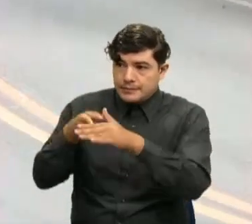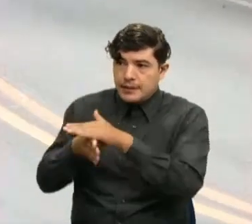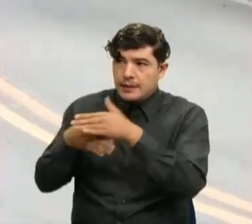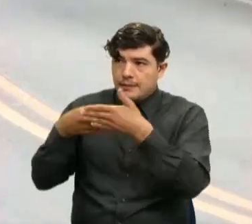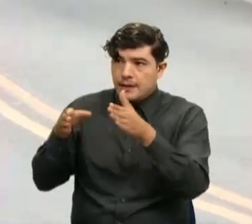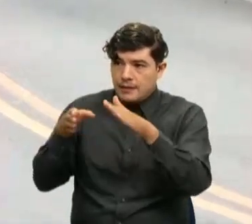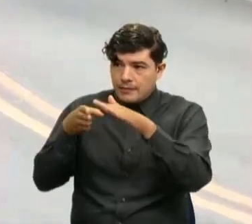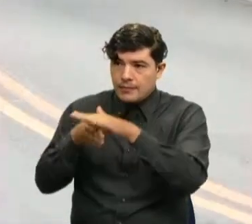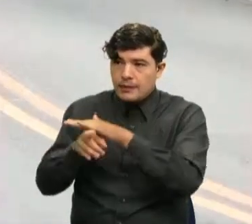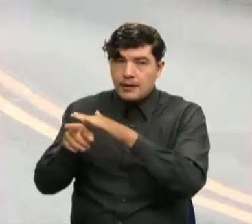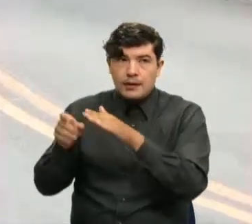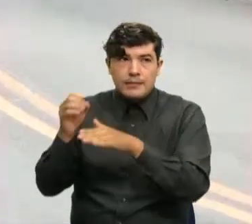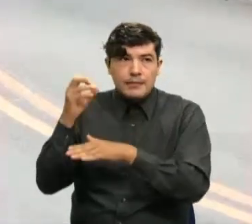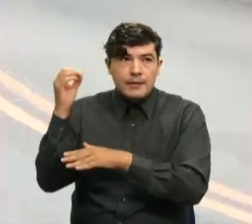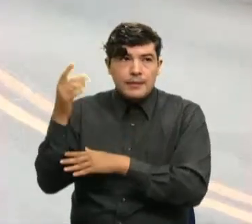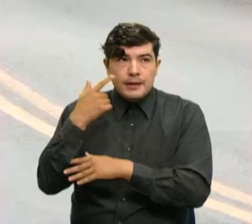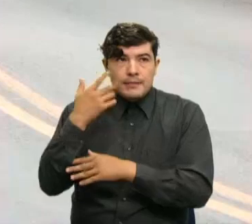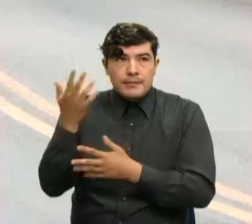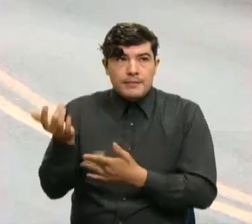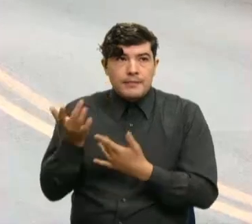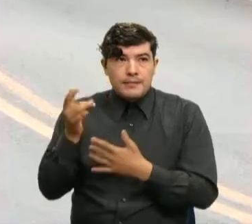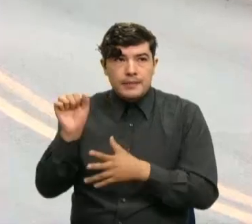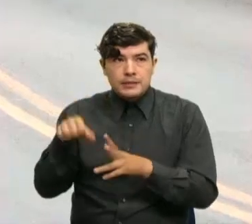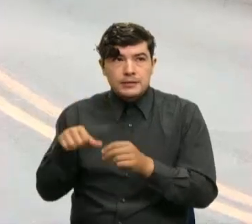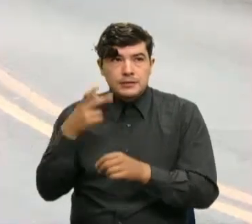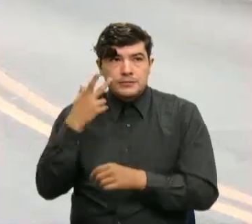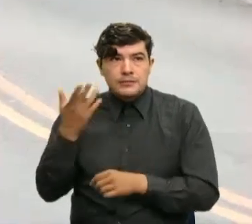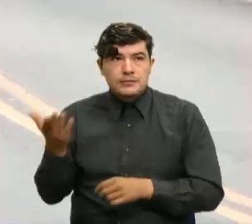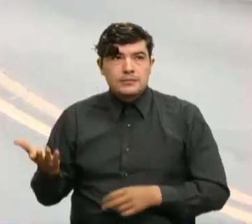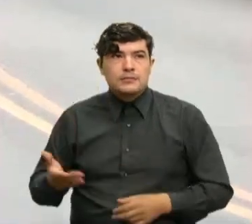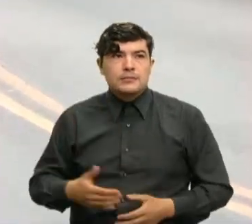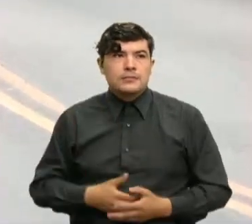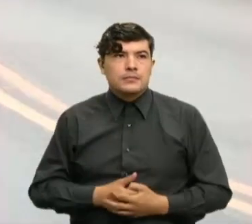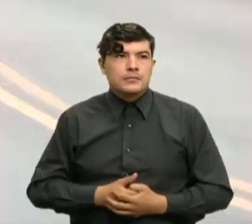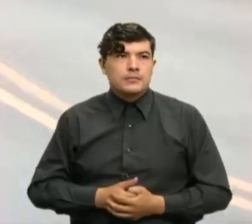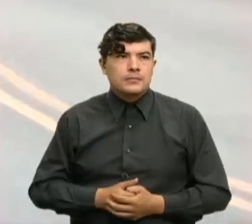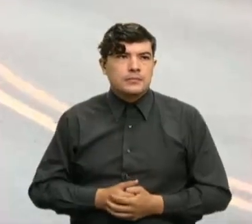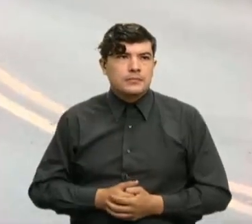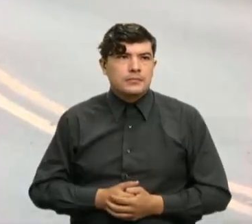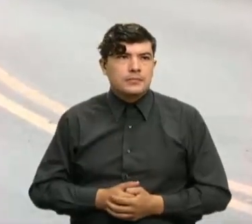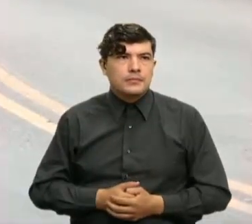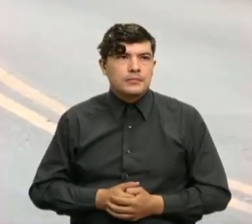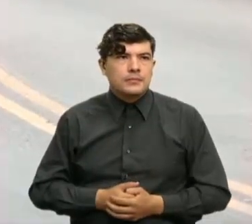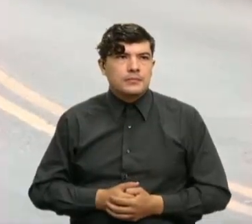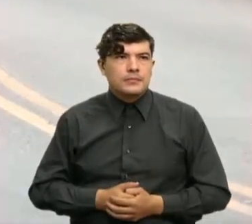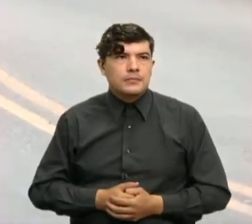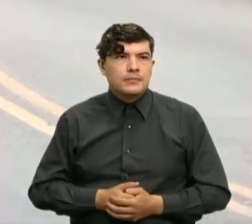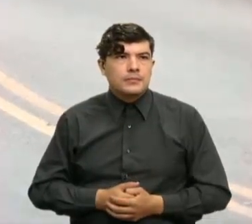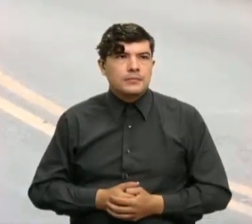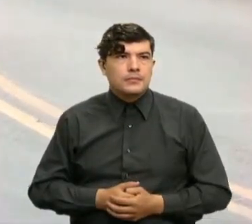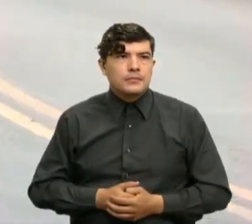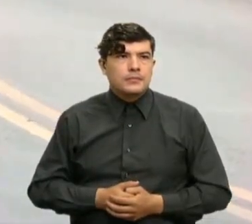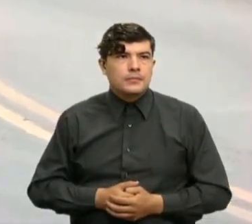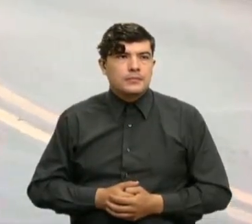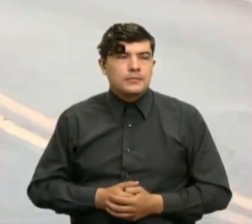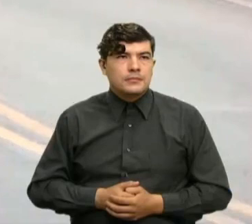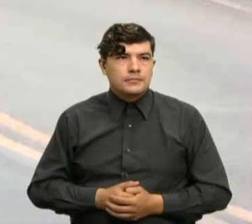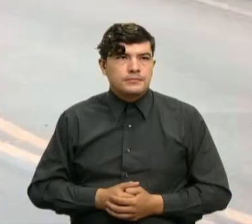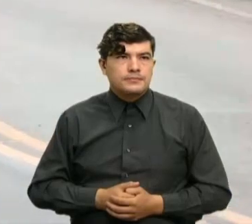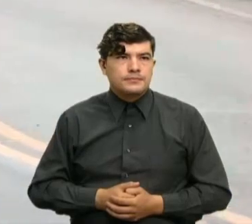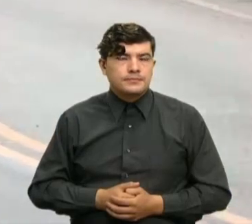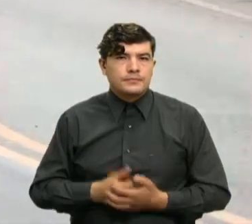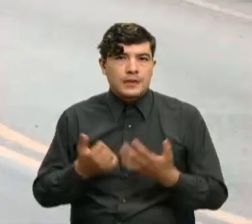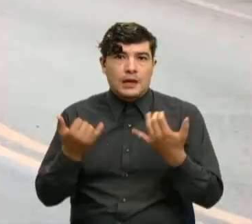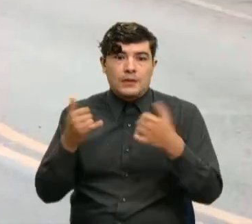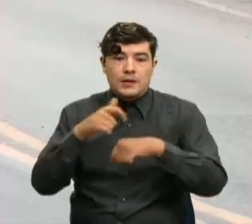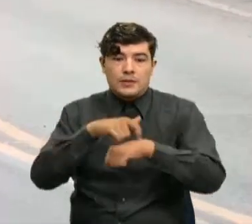día. Aquí, vamos a ver si le dan paso, sin embargo, ahí le dieron paso por un lado, la situación es compleja a